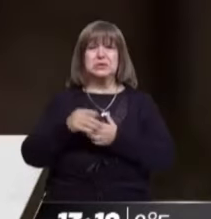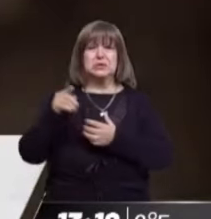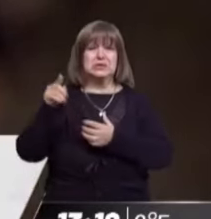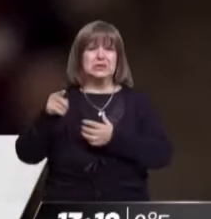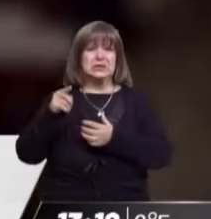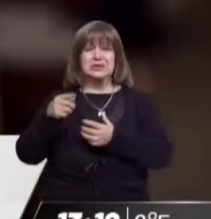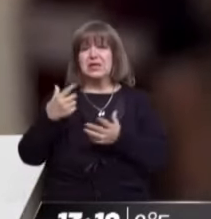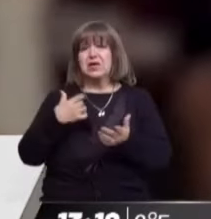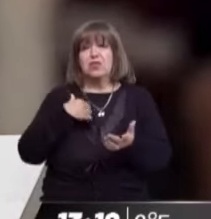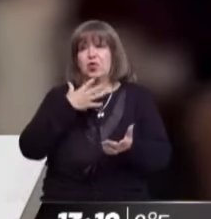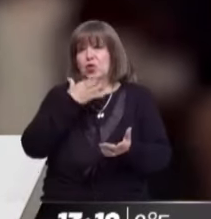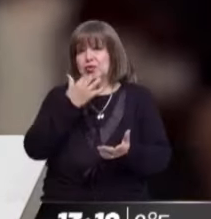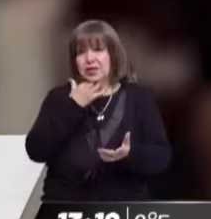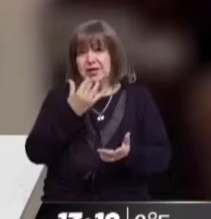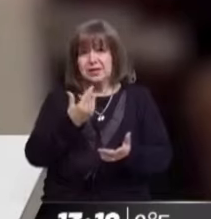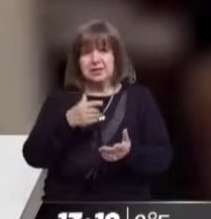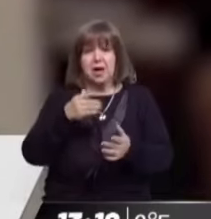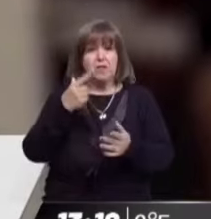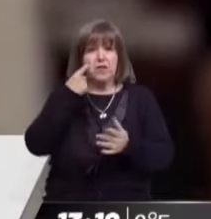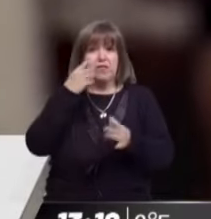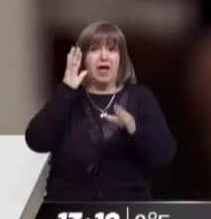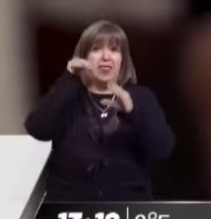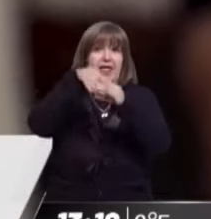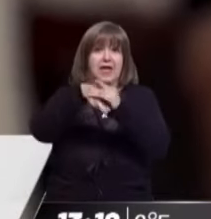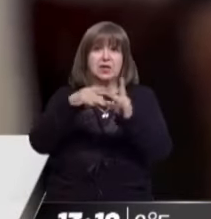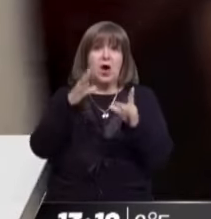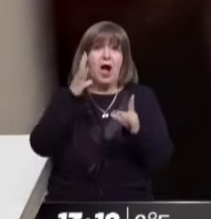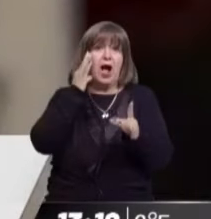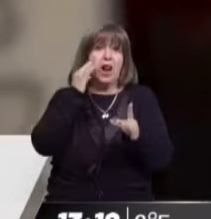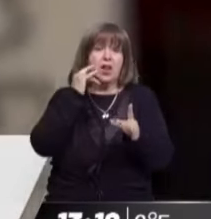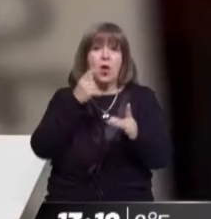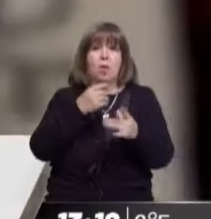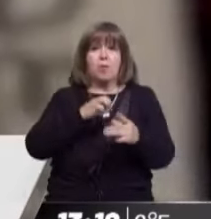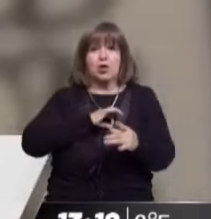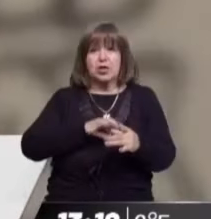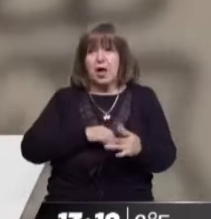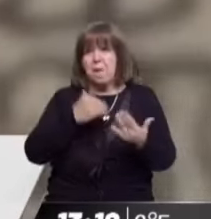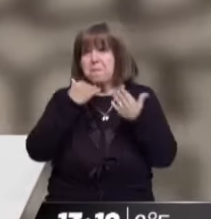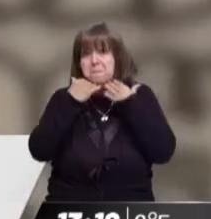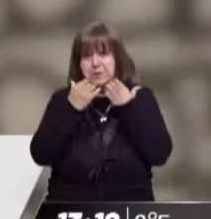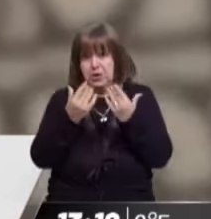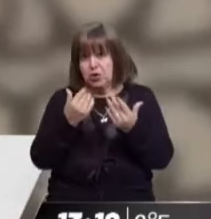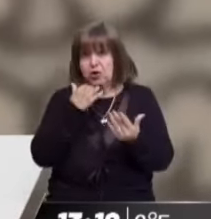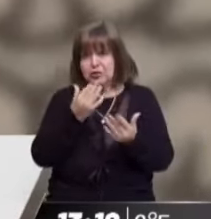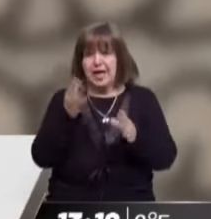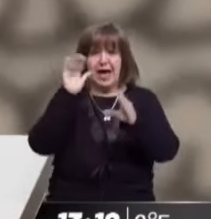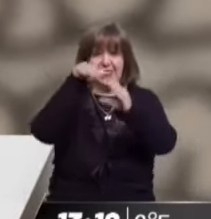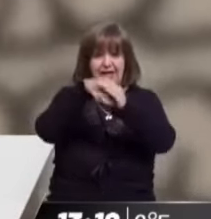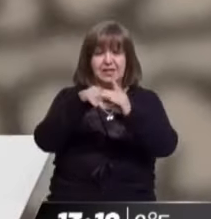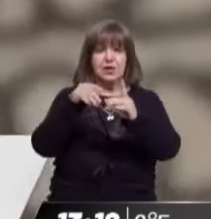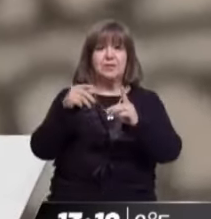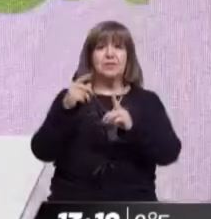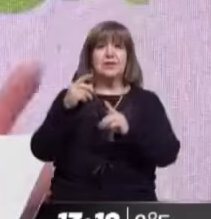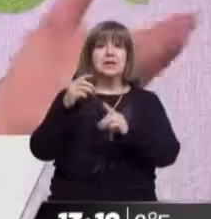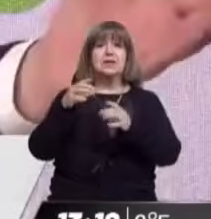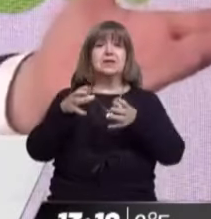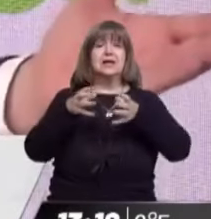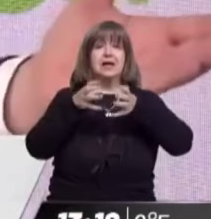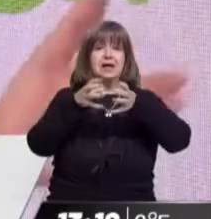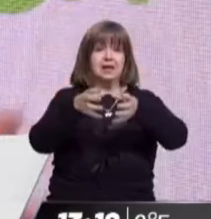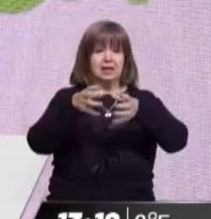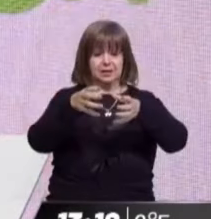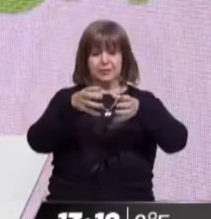lugar desconozco la verdad si había alguien habitando la casa en el en el momento e el grupo activista se llama futuro